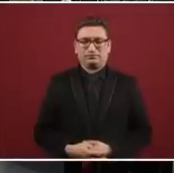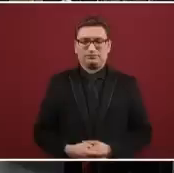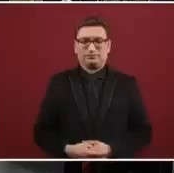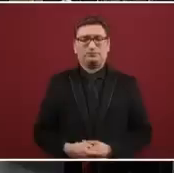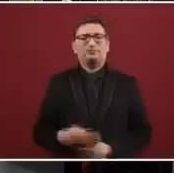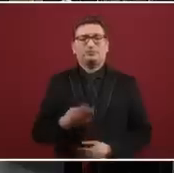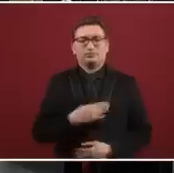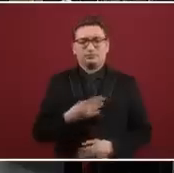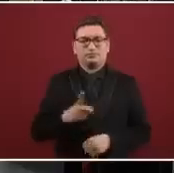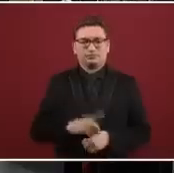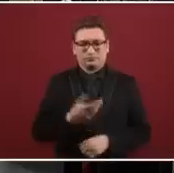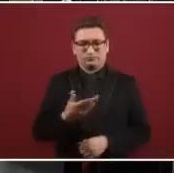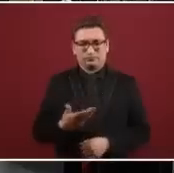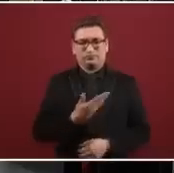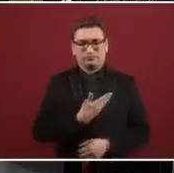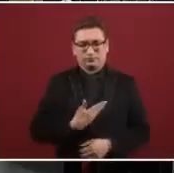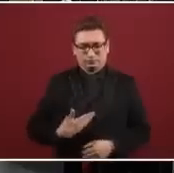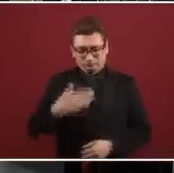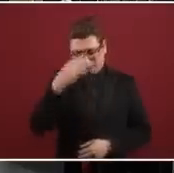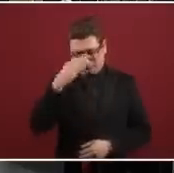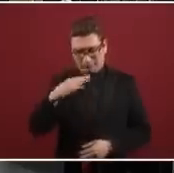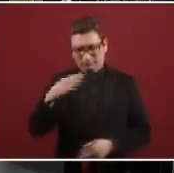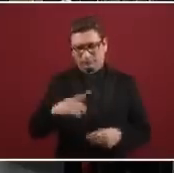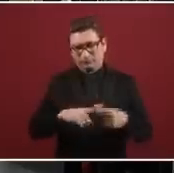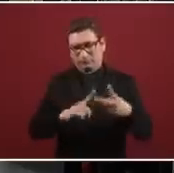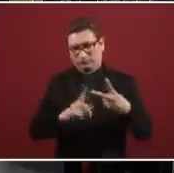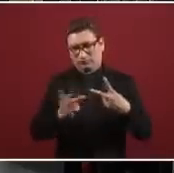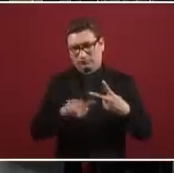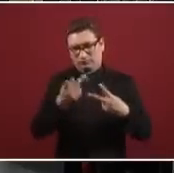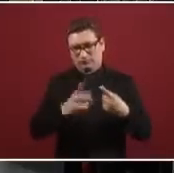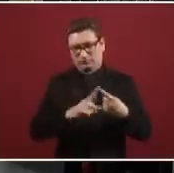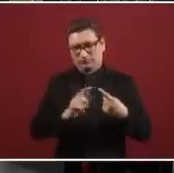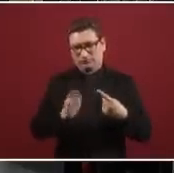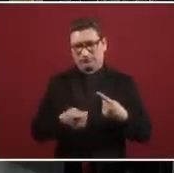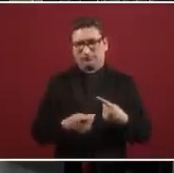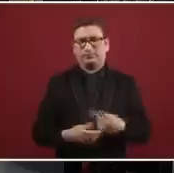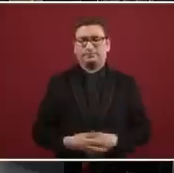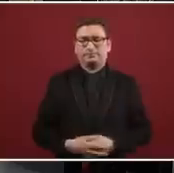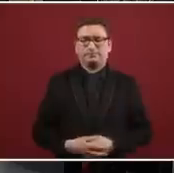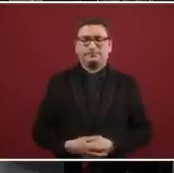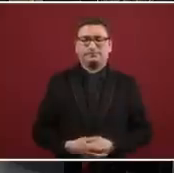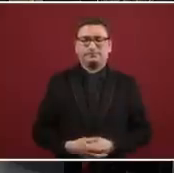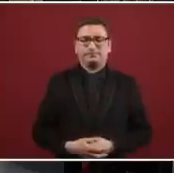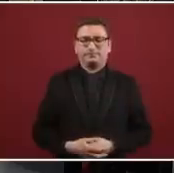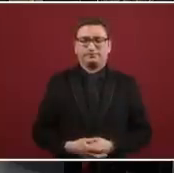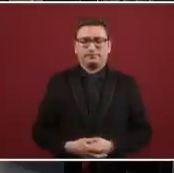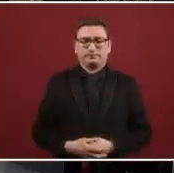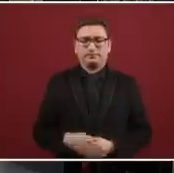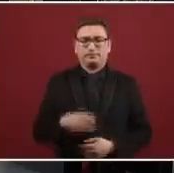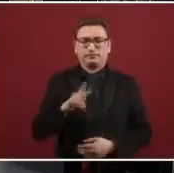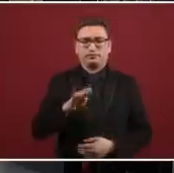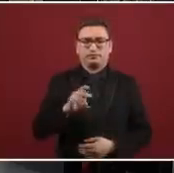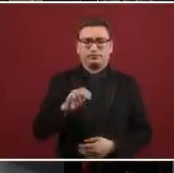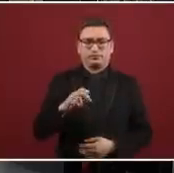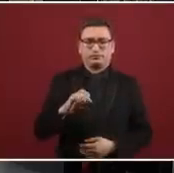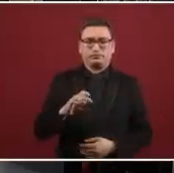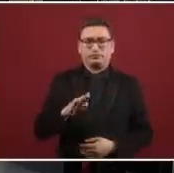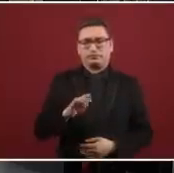Buenos días, señor presidente. Dos preguntas. La primera, el Urbano Barrera, del diario Evasiones,